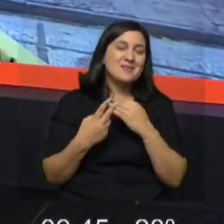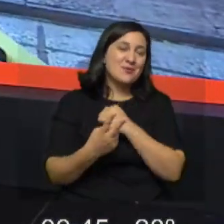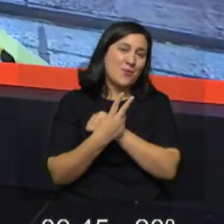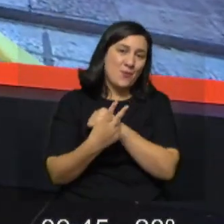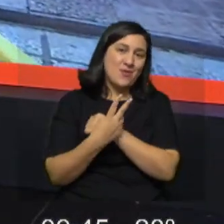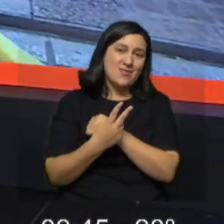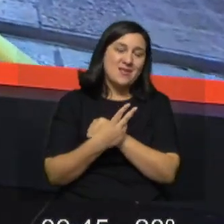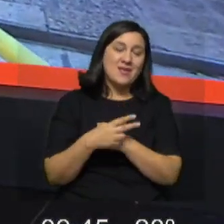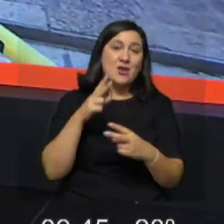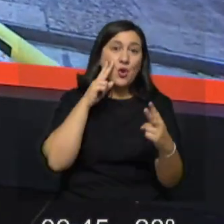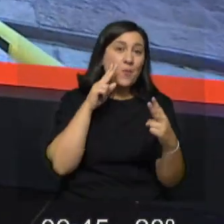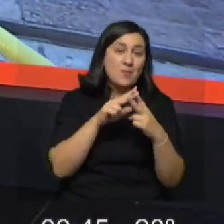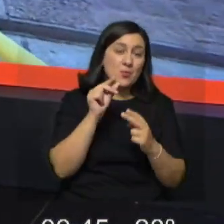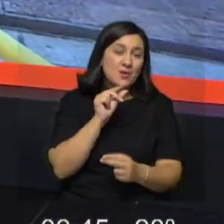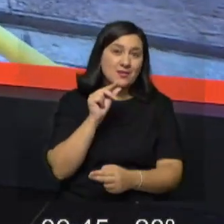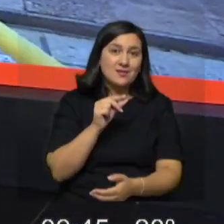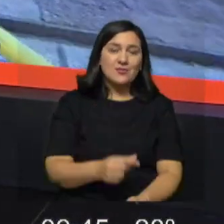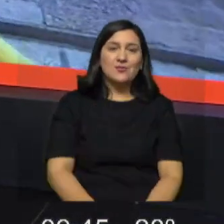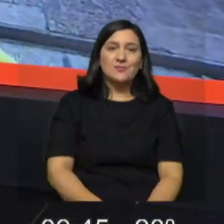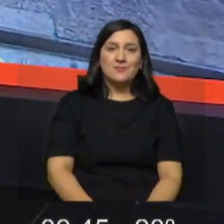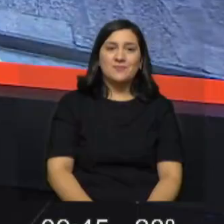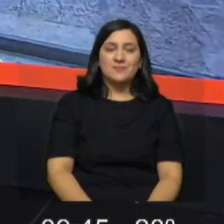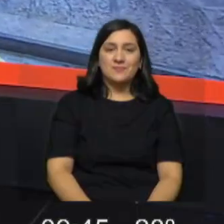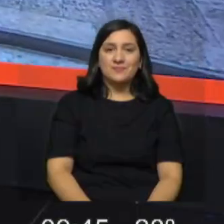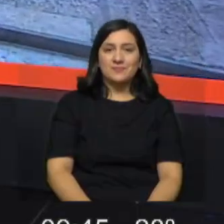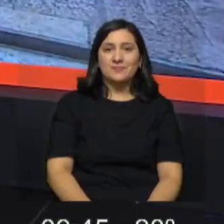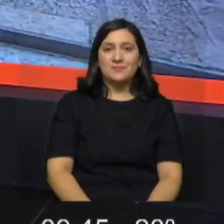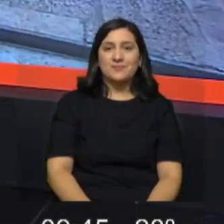todo el tiempo. Nos vemos en minutos nada más. En minutitos nos vemos. Y mientras vamos.